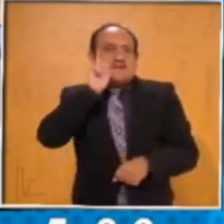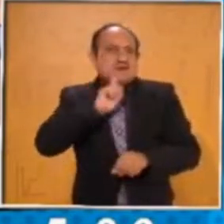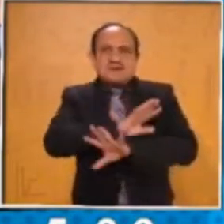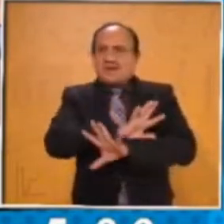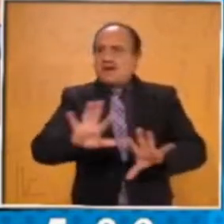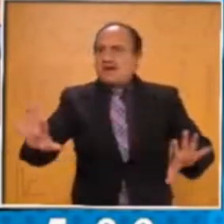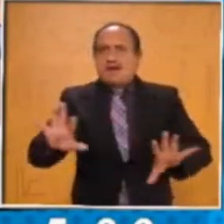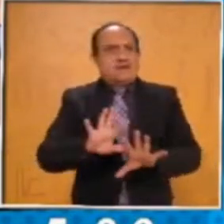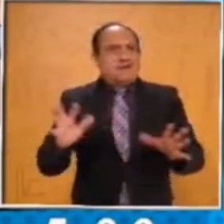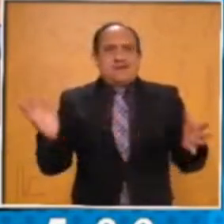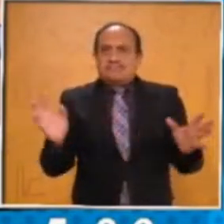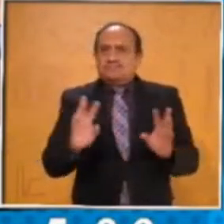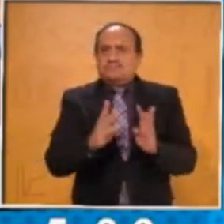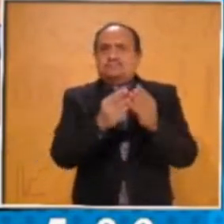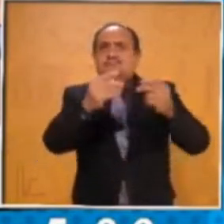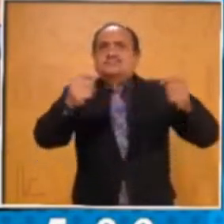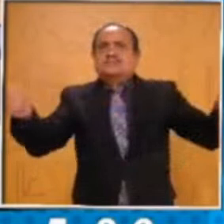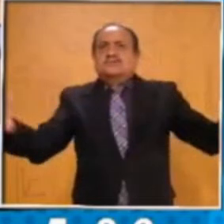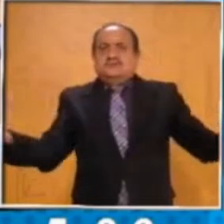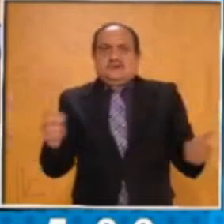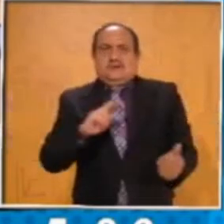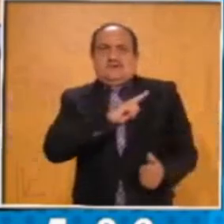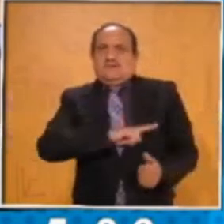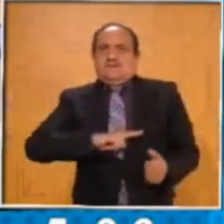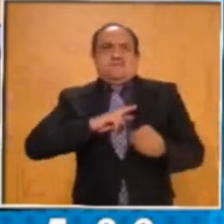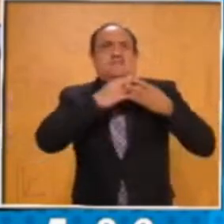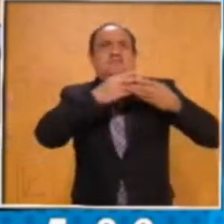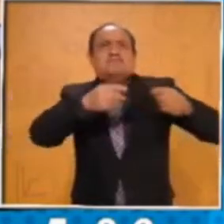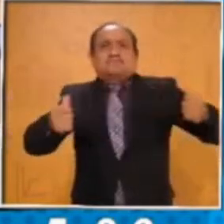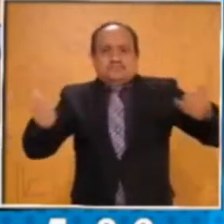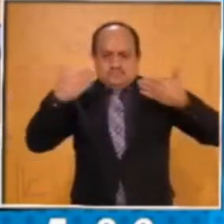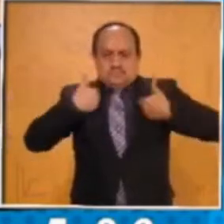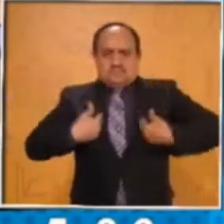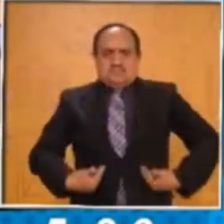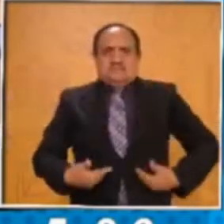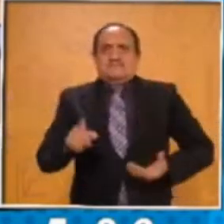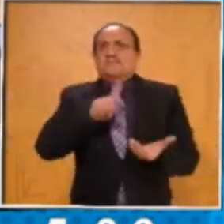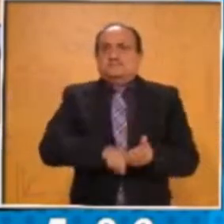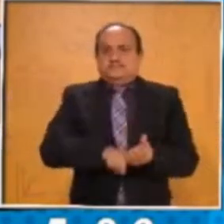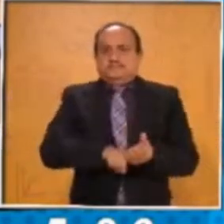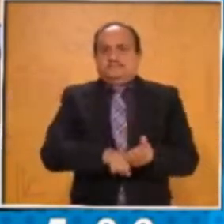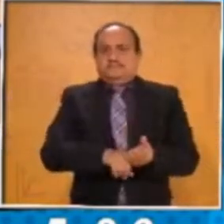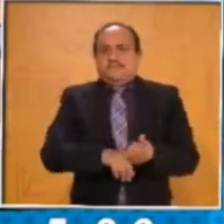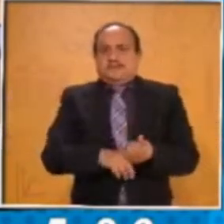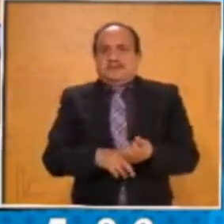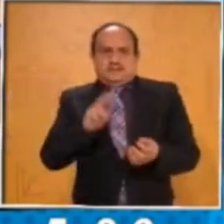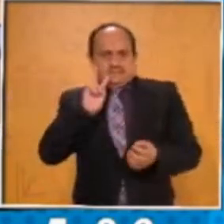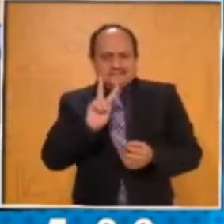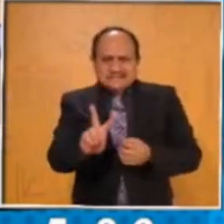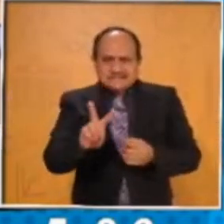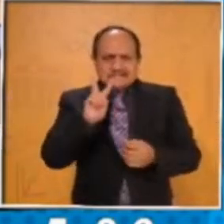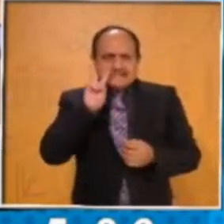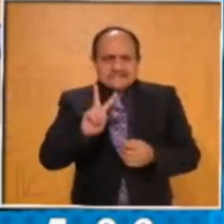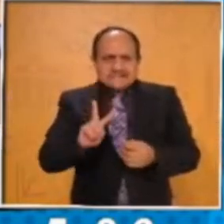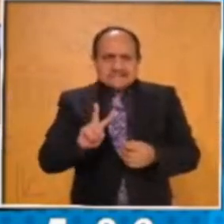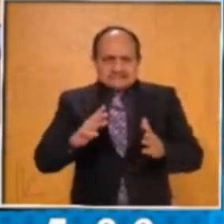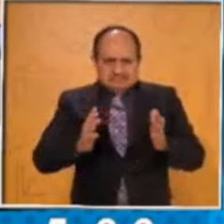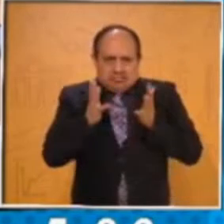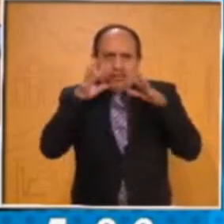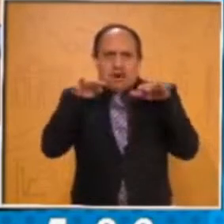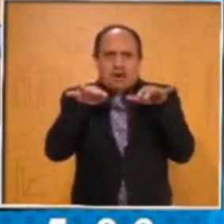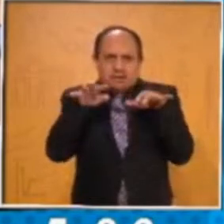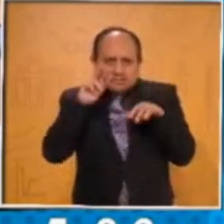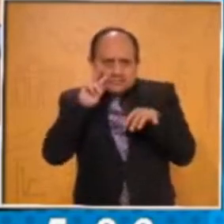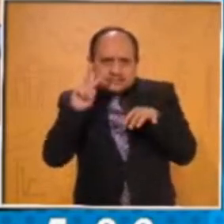presentaba ni síntomas ni rastros de virus en su sistema. Durán veía y veía incrédula los resultados